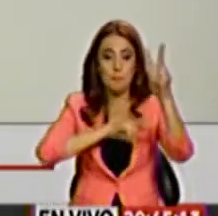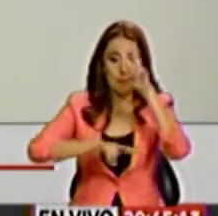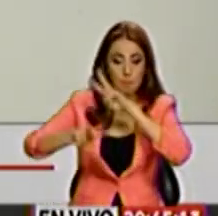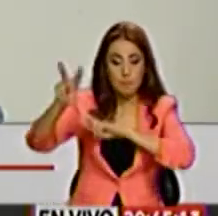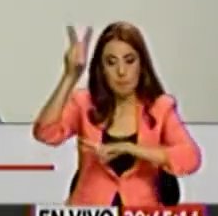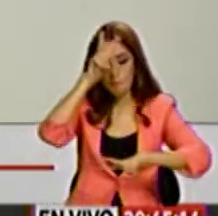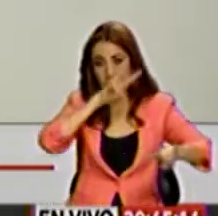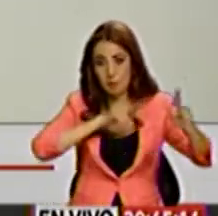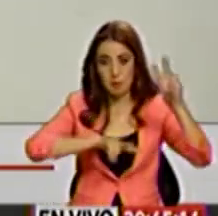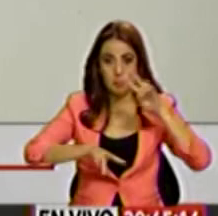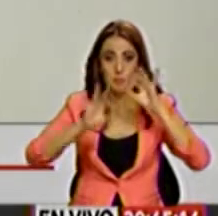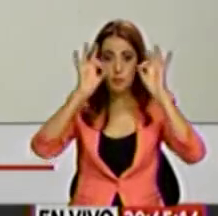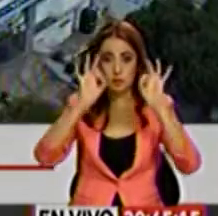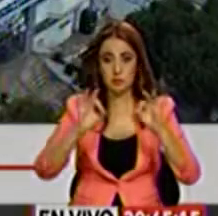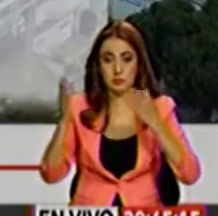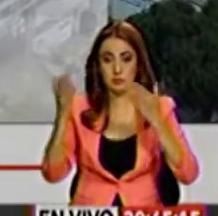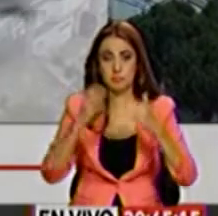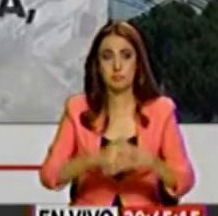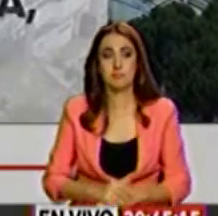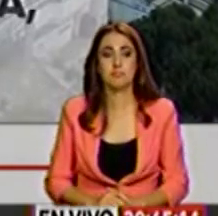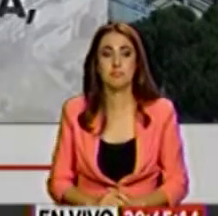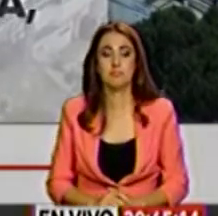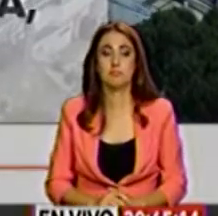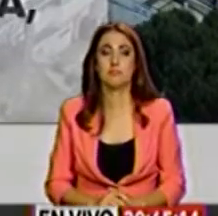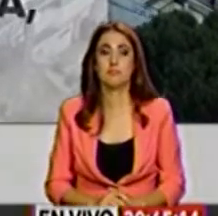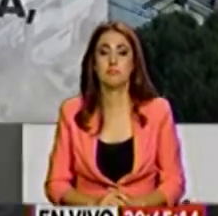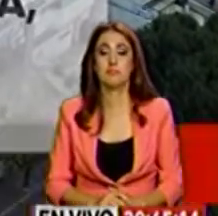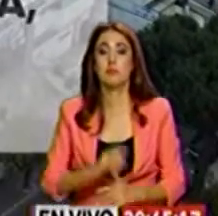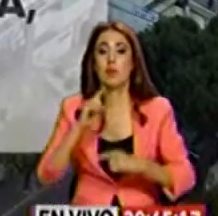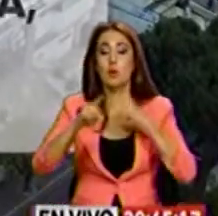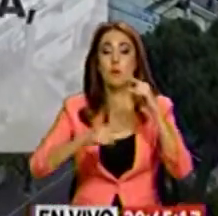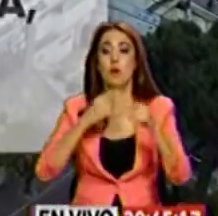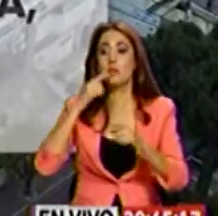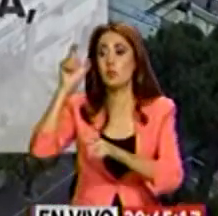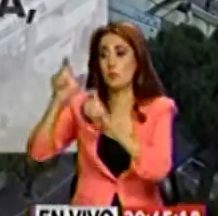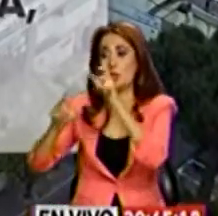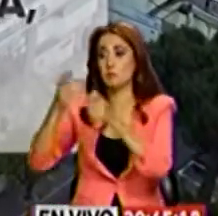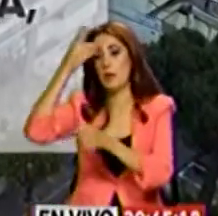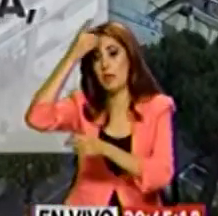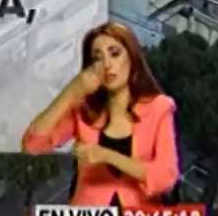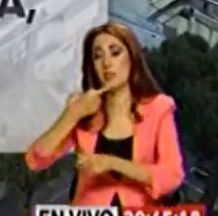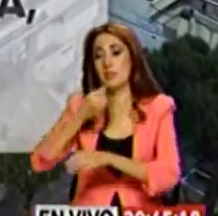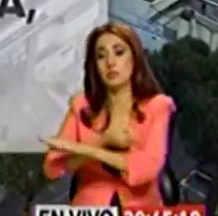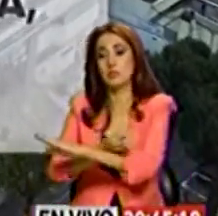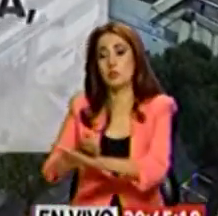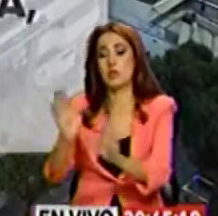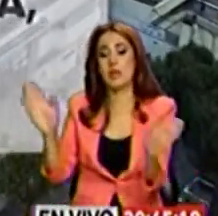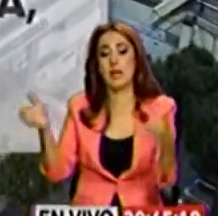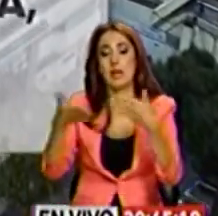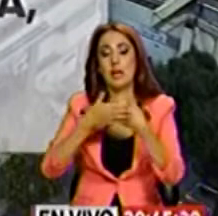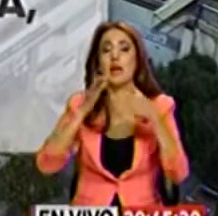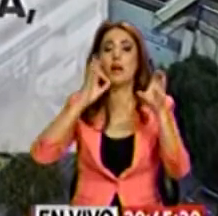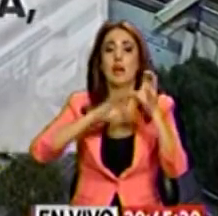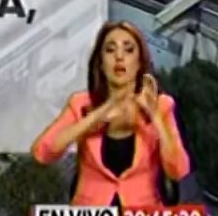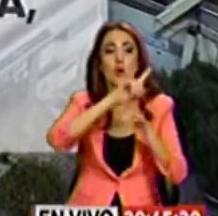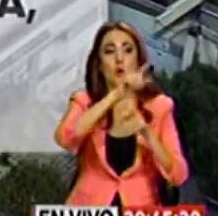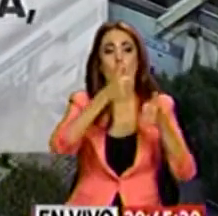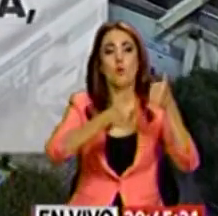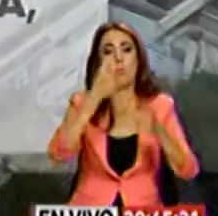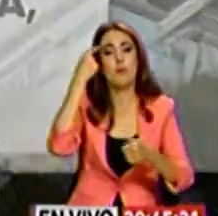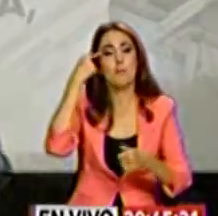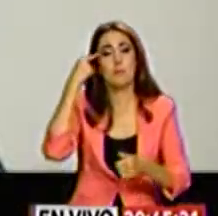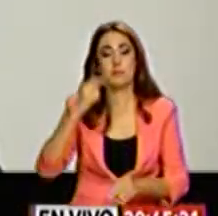consejeros electos revisar. Frente a las voces que sugieren la desaparición del Consejo de Participación Ciudadana, ¿cuál es su